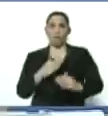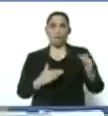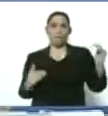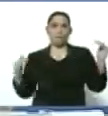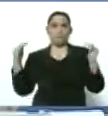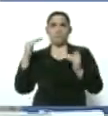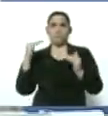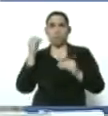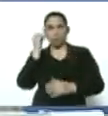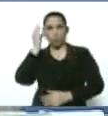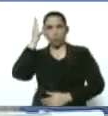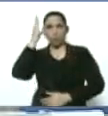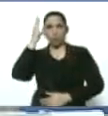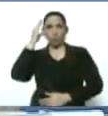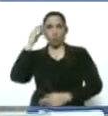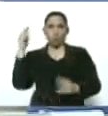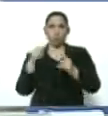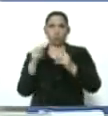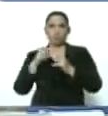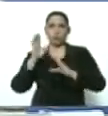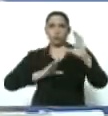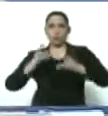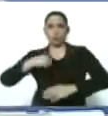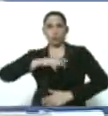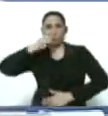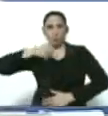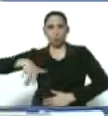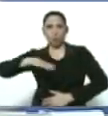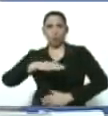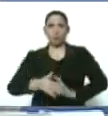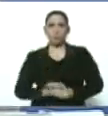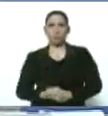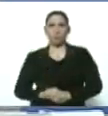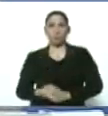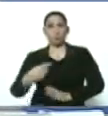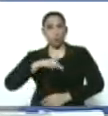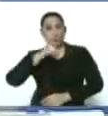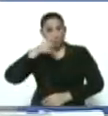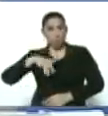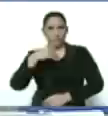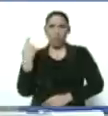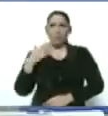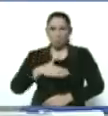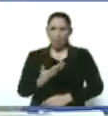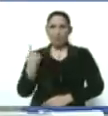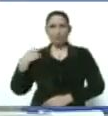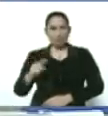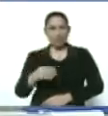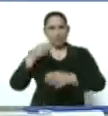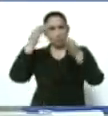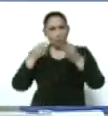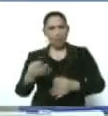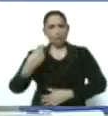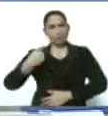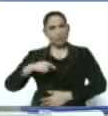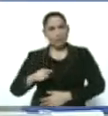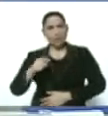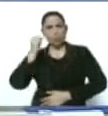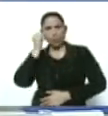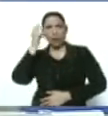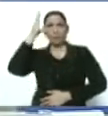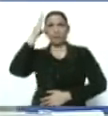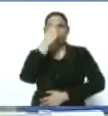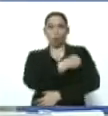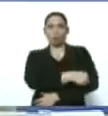el conocimiento científico de nuestro pueblo. Nuestro pueblo puede tener la seguridad de que tenemos la capacidad